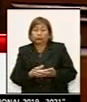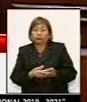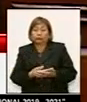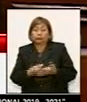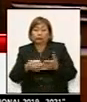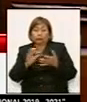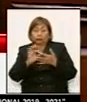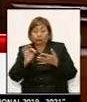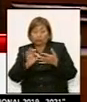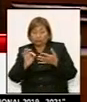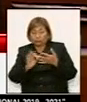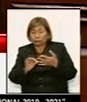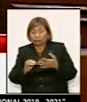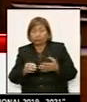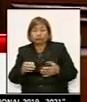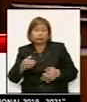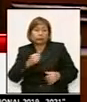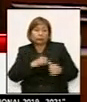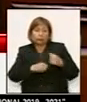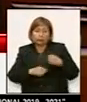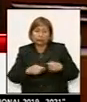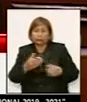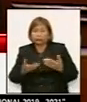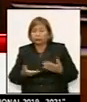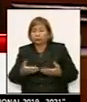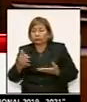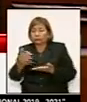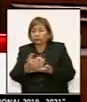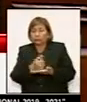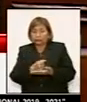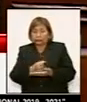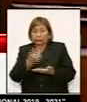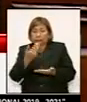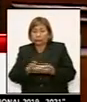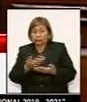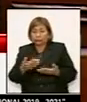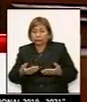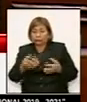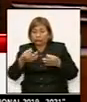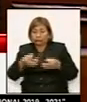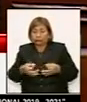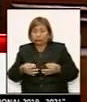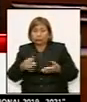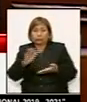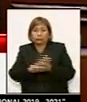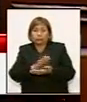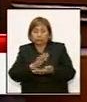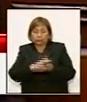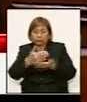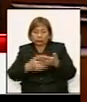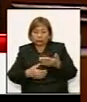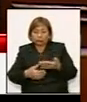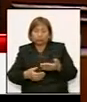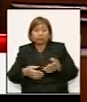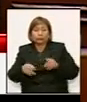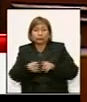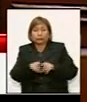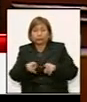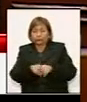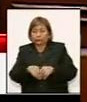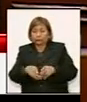simplificación de trámites a favor de las víctimas y el ahorro de recursos, principalmente de papel, constituyéndose como una